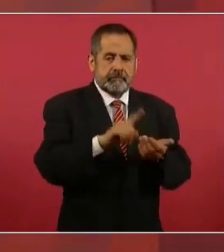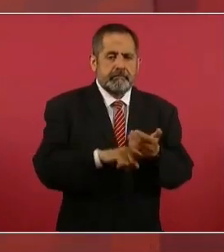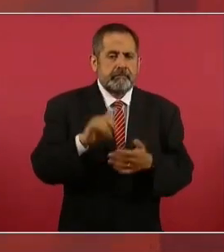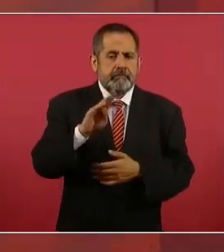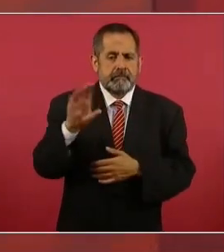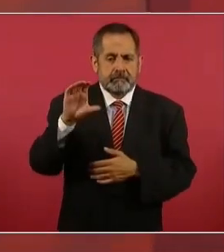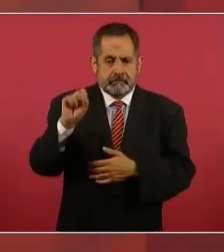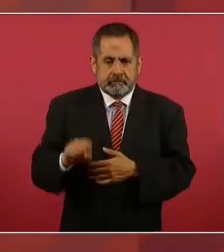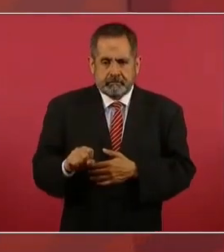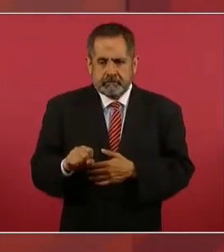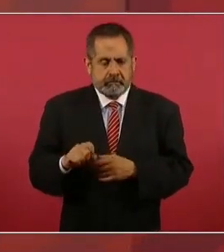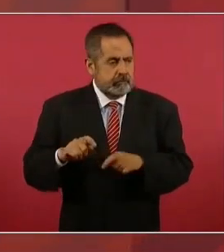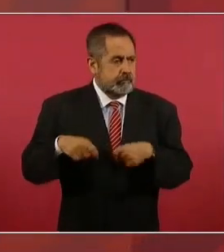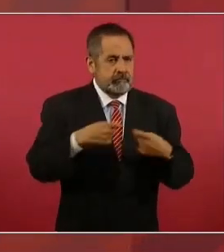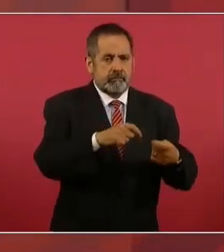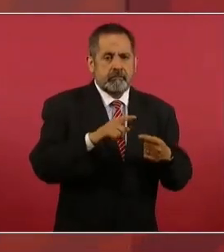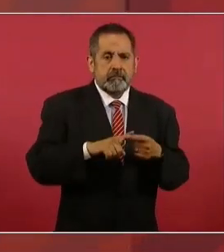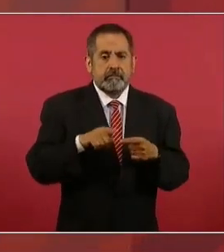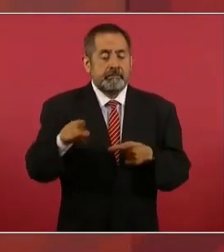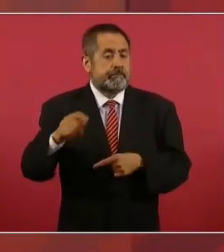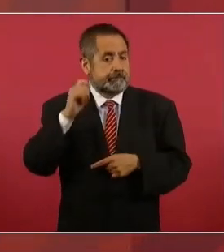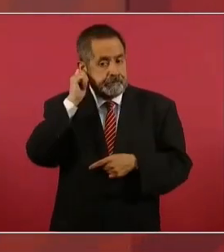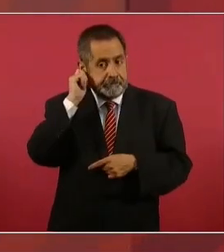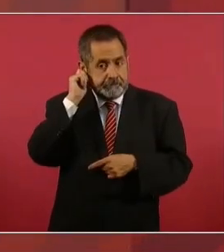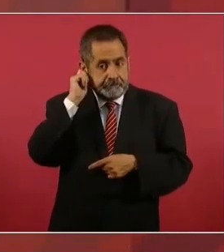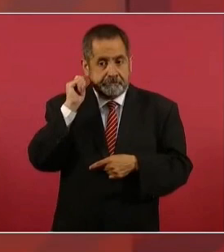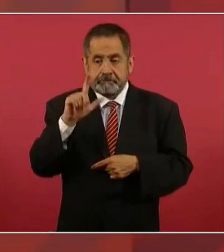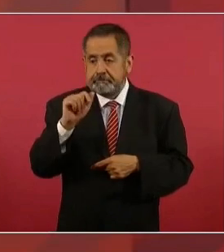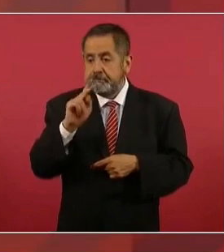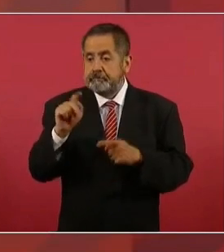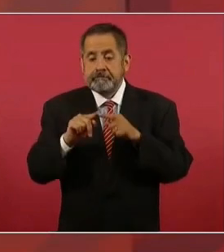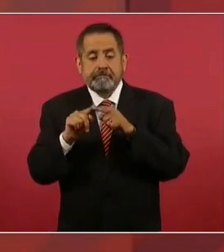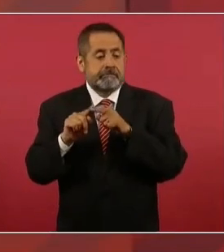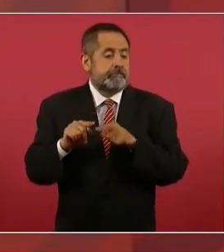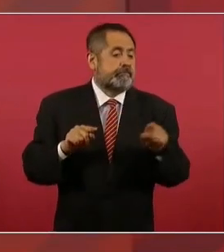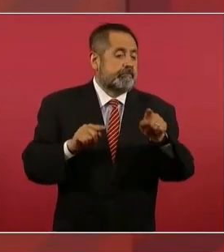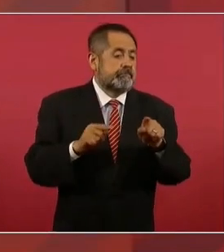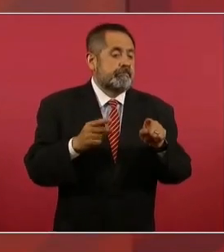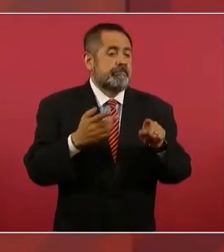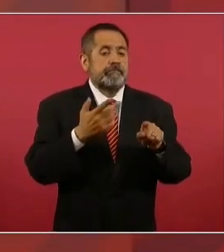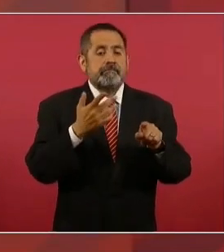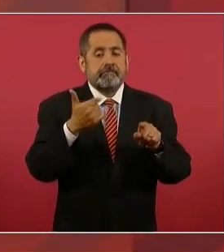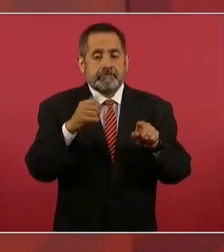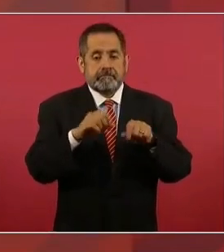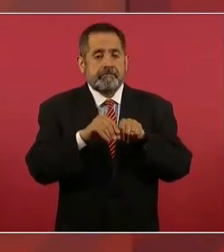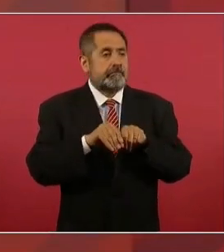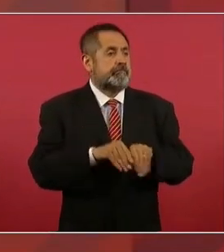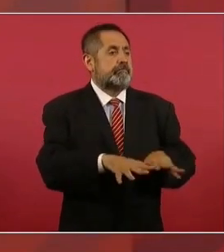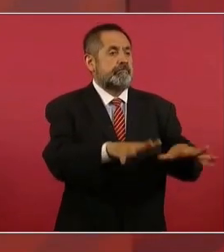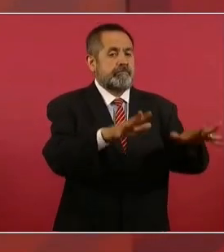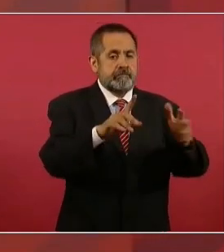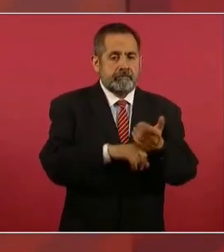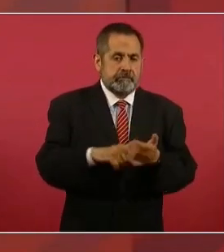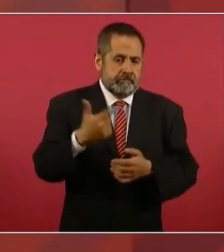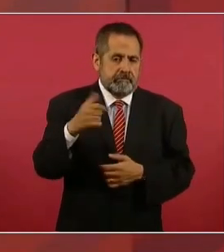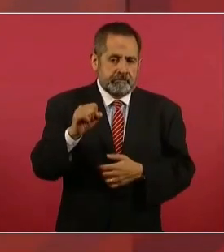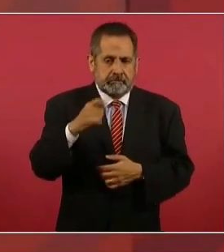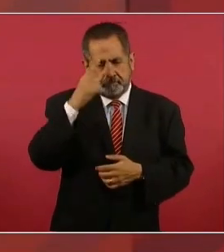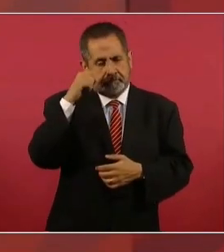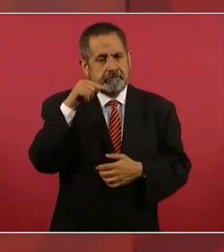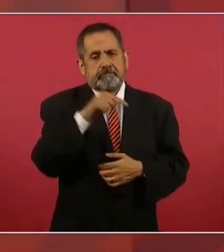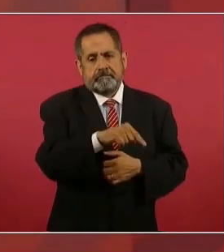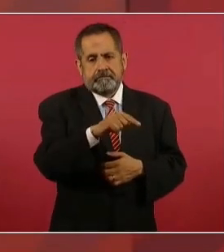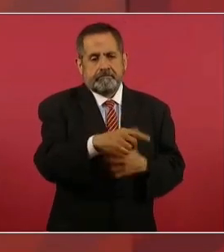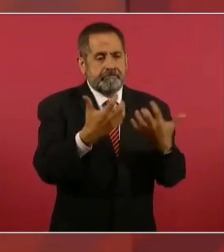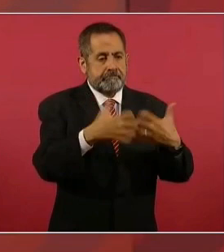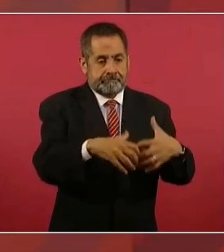California Sur, es en La Paz, y que no le falte el suministro de gas